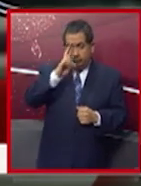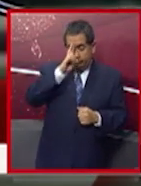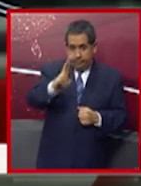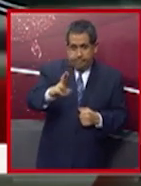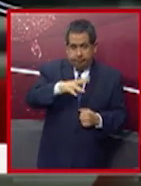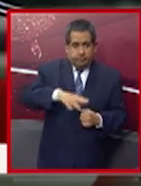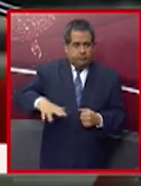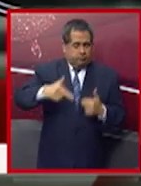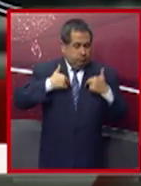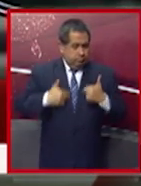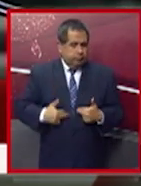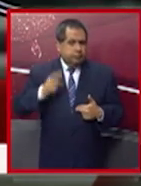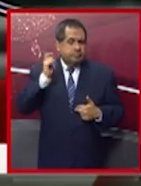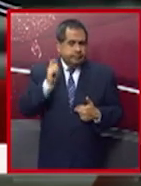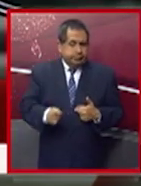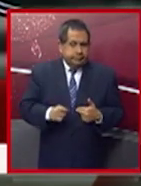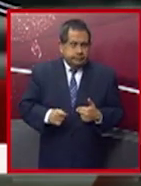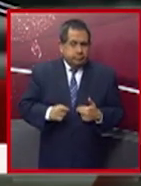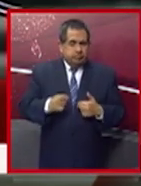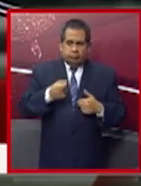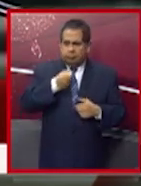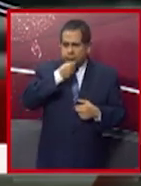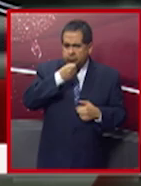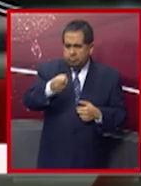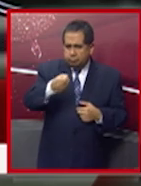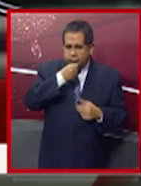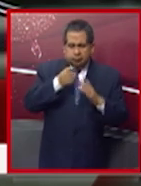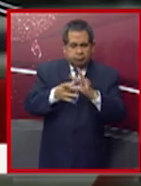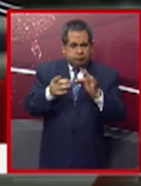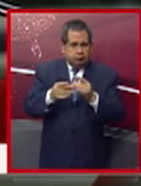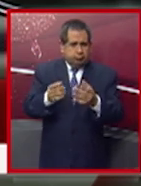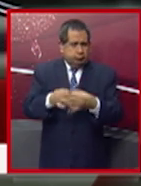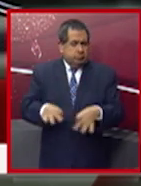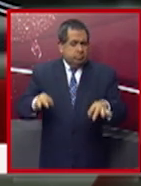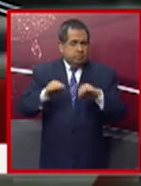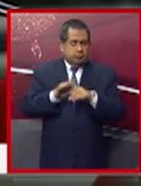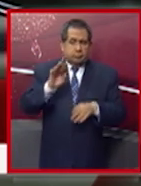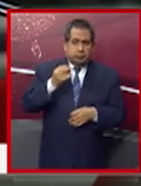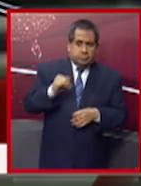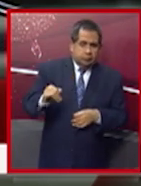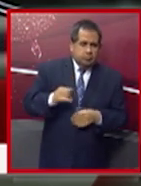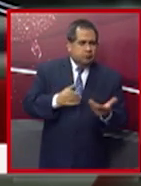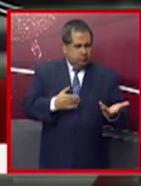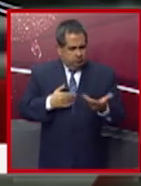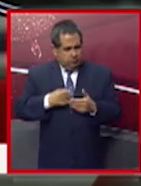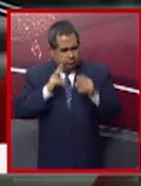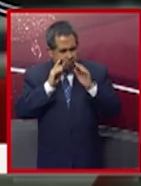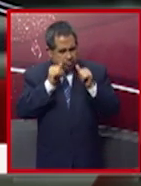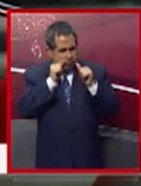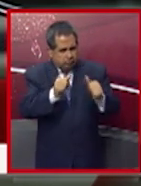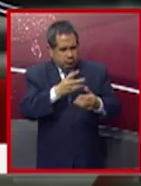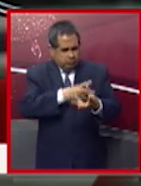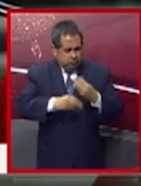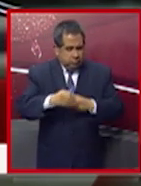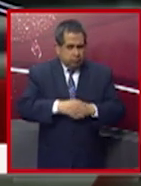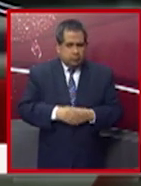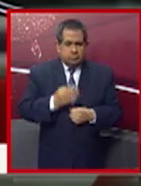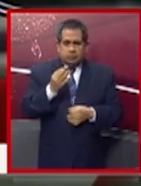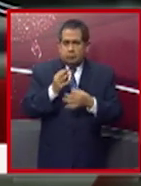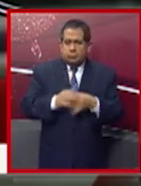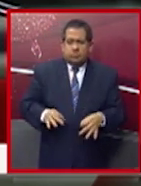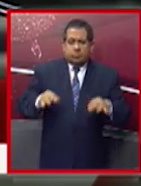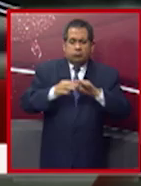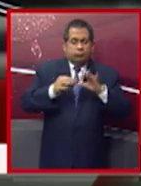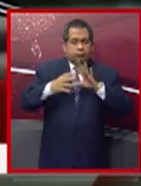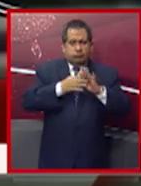humano fundamental, el derecho de audiencia, con el que de manera increíble hoy no contamos. Y se trata de abrir las puertas